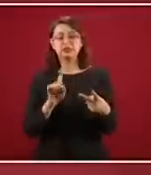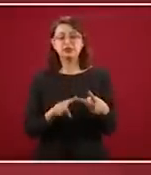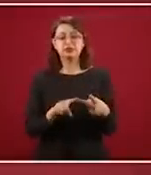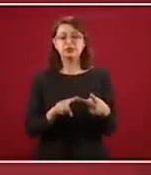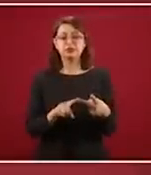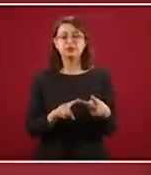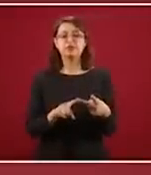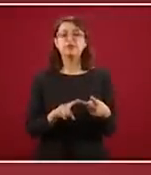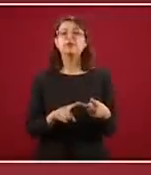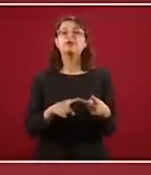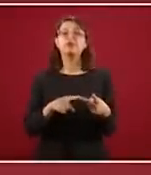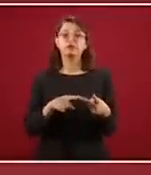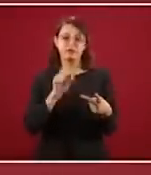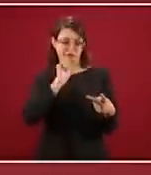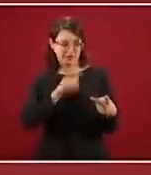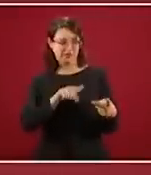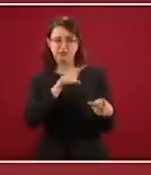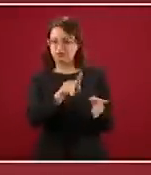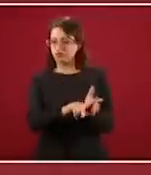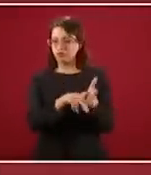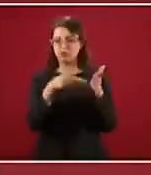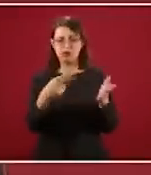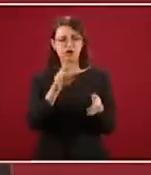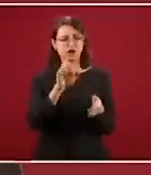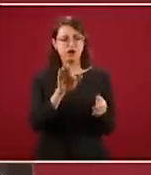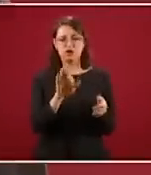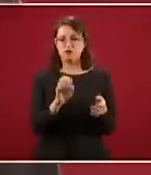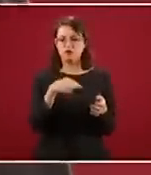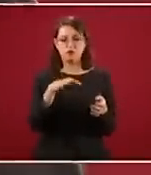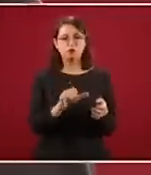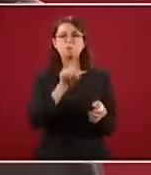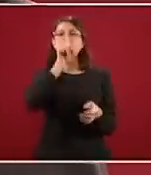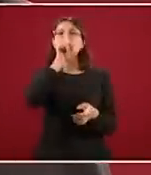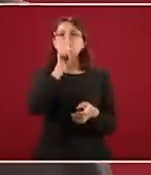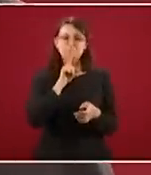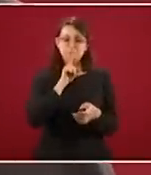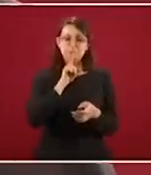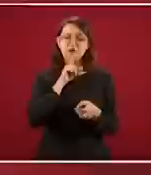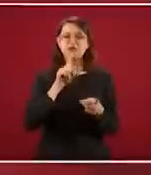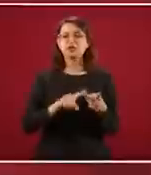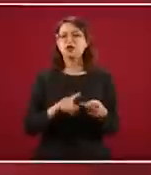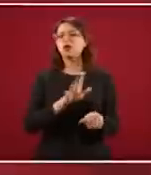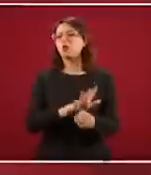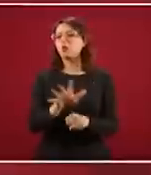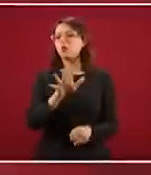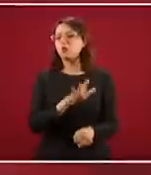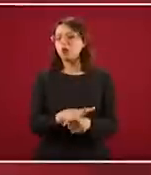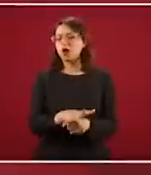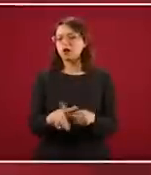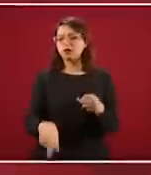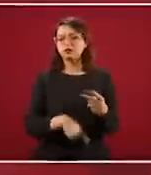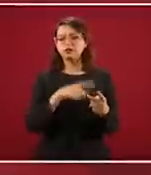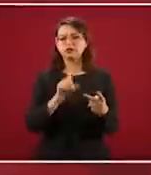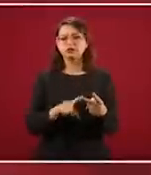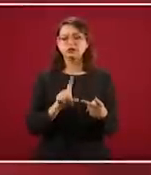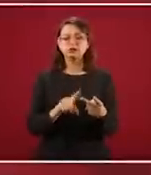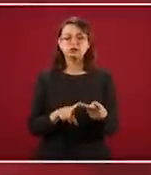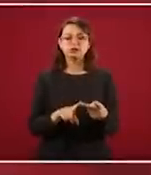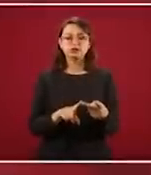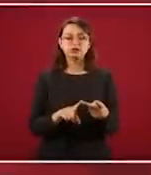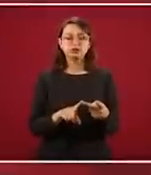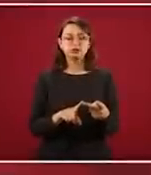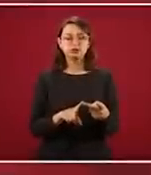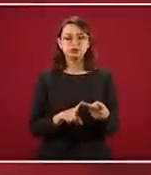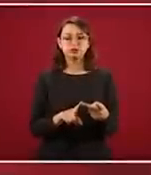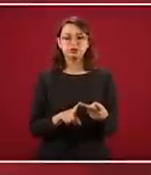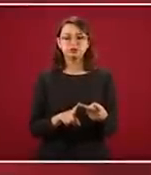del Reforma, que tampoco obedece a la realidad, es de que aumentó el robo